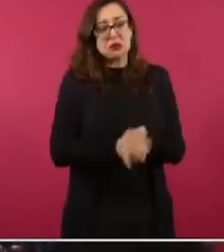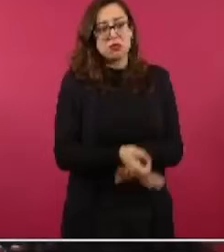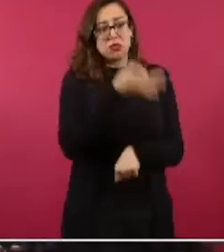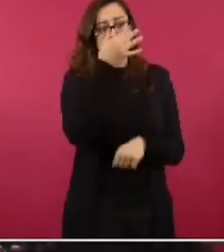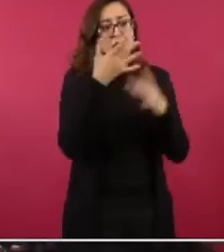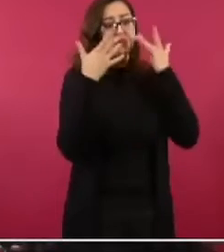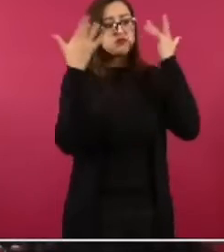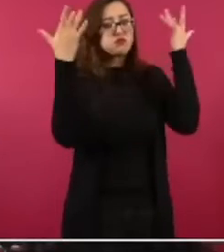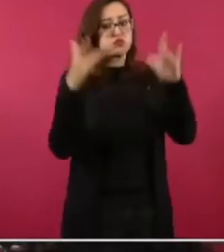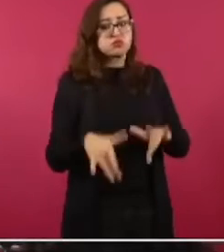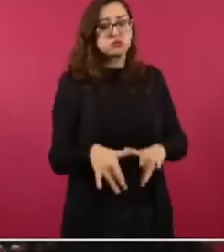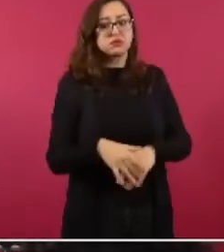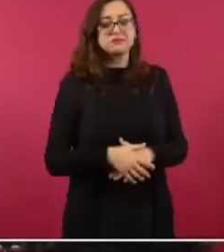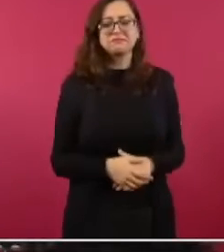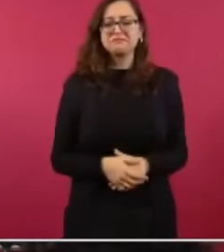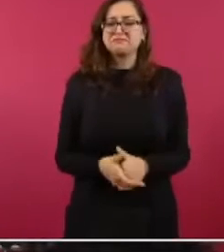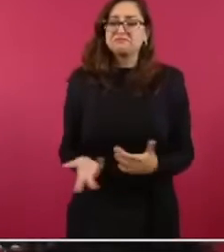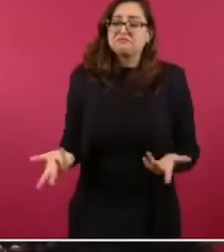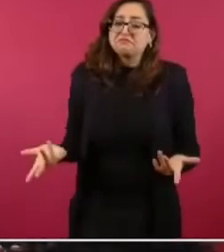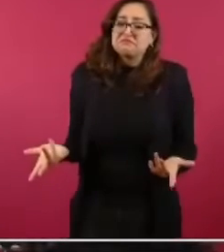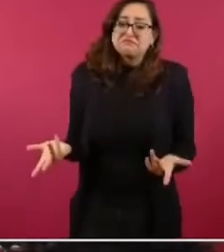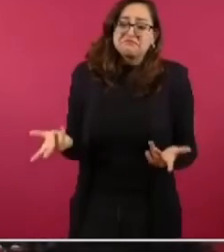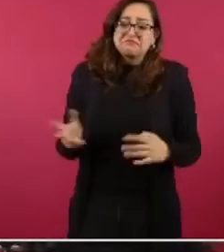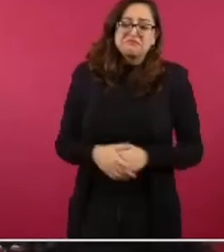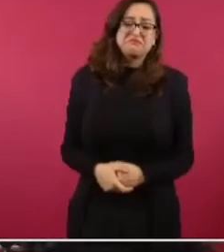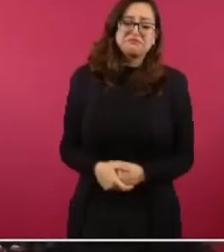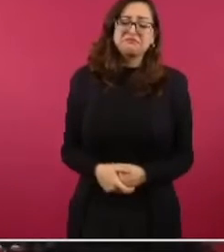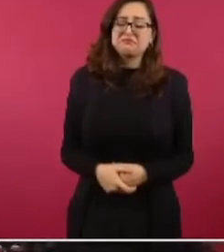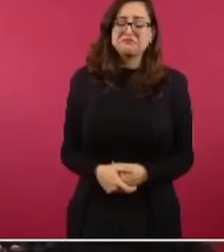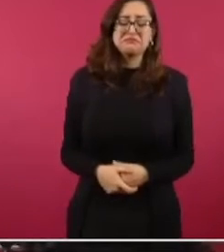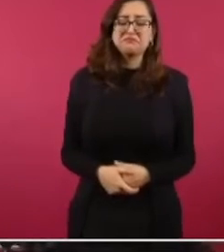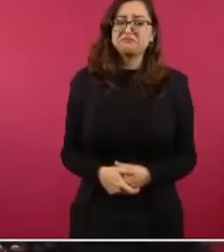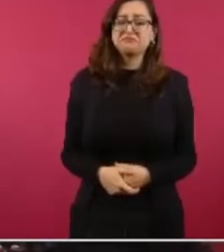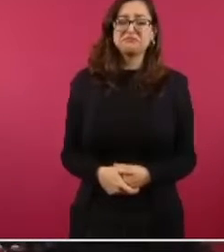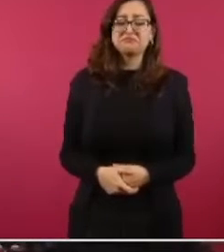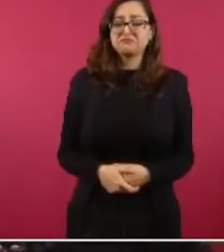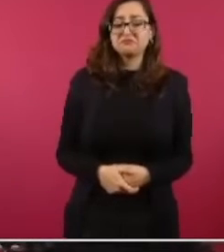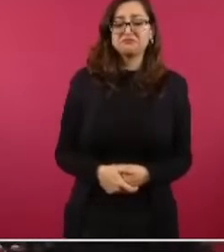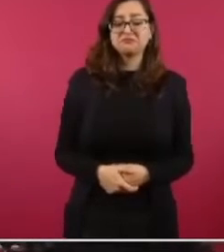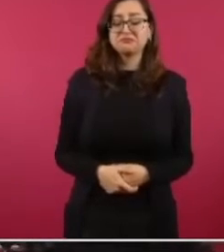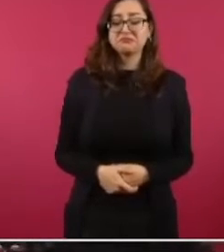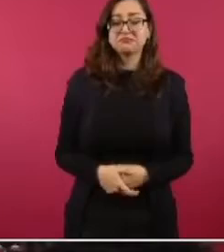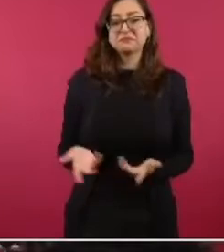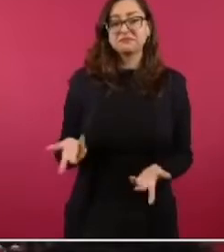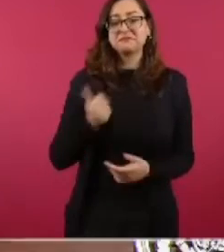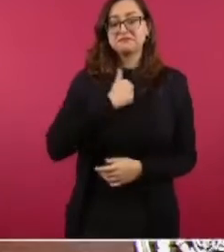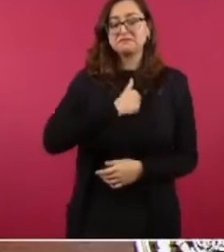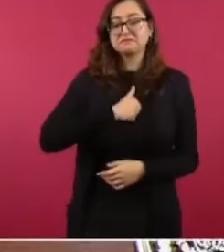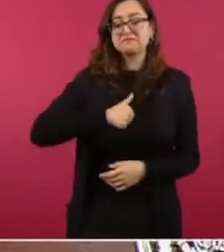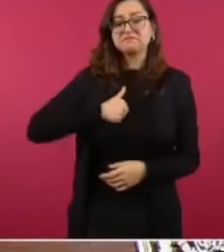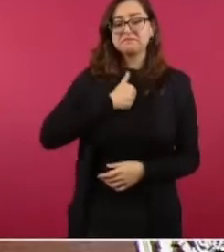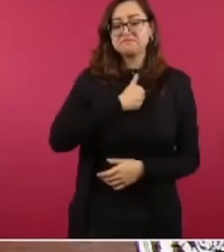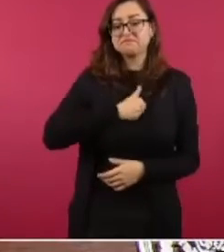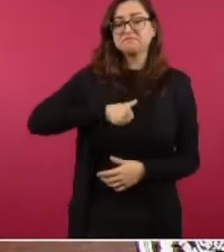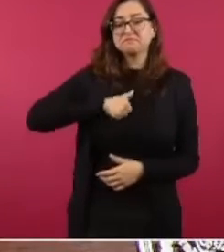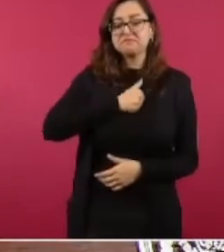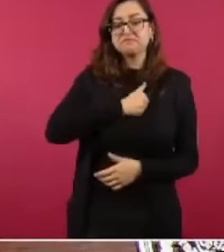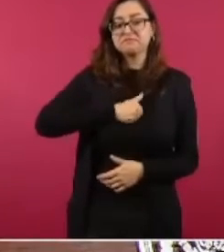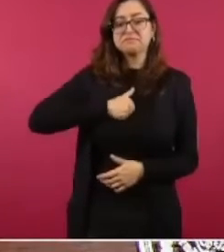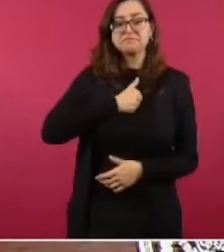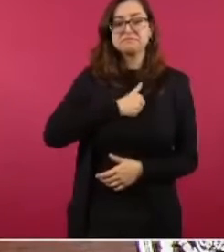Lo lamentamos porque quisiéramos que en ningún pueblo